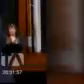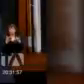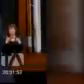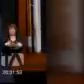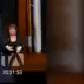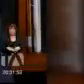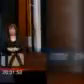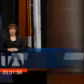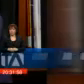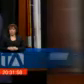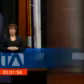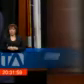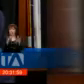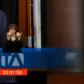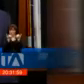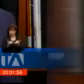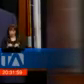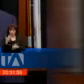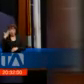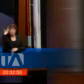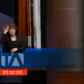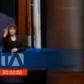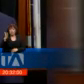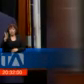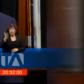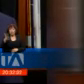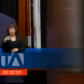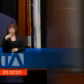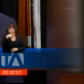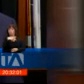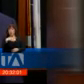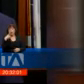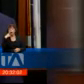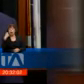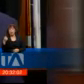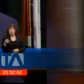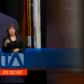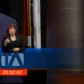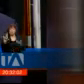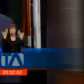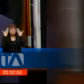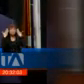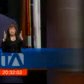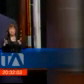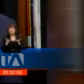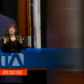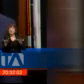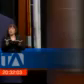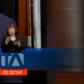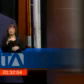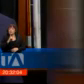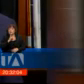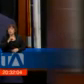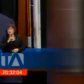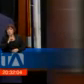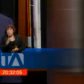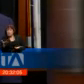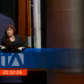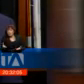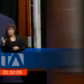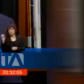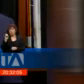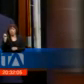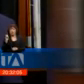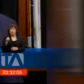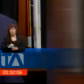Ya en este momento el futuro del señor Assange está en Gran Bretaña, en Estados Unidos y en lo que él